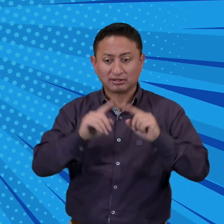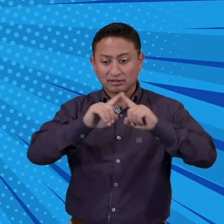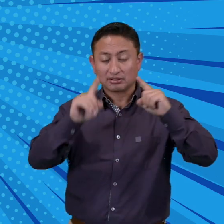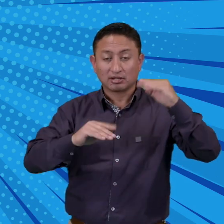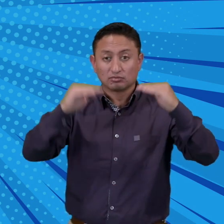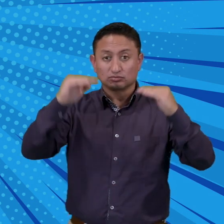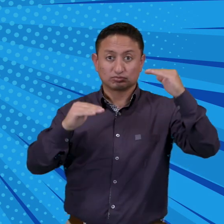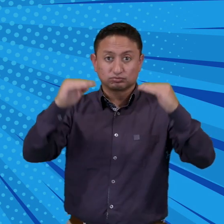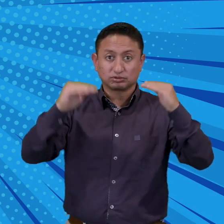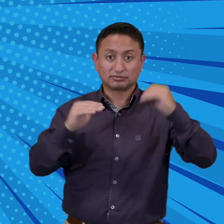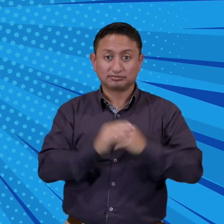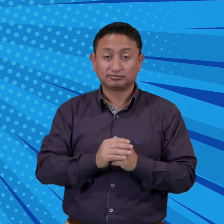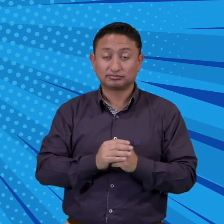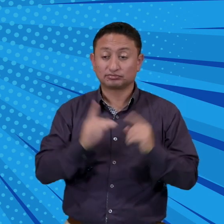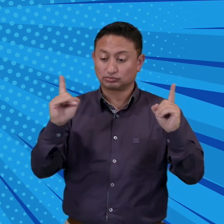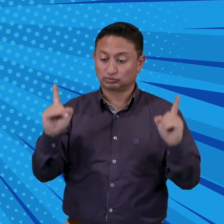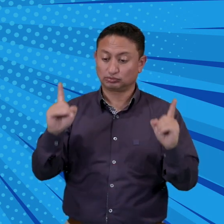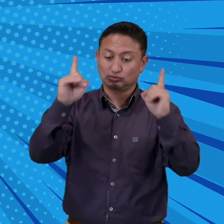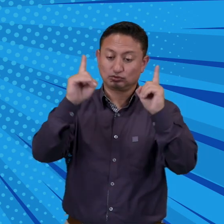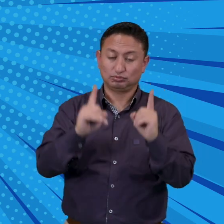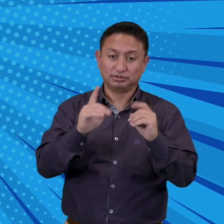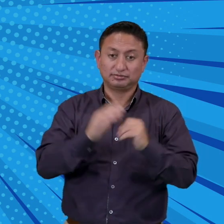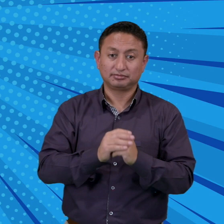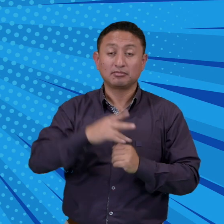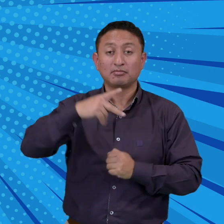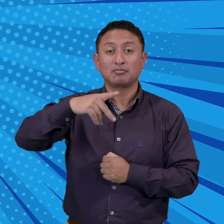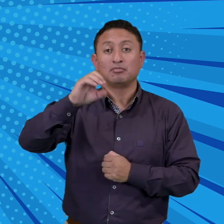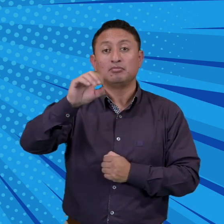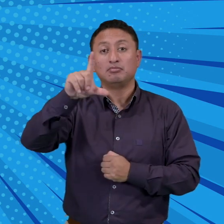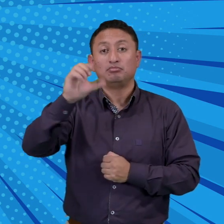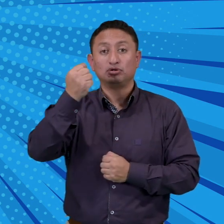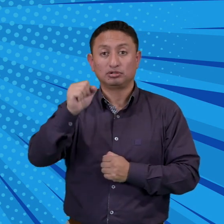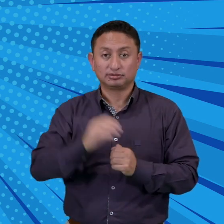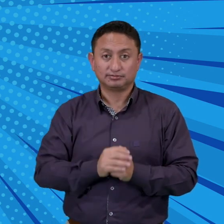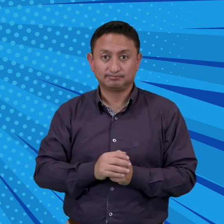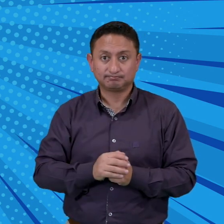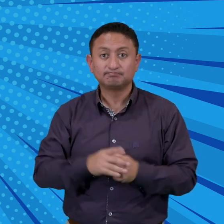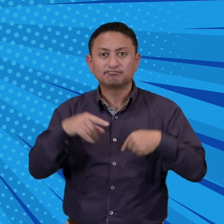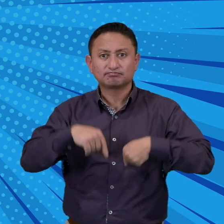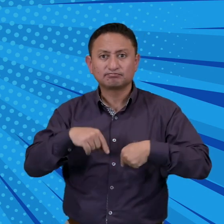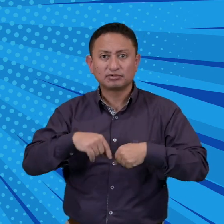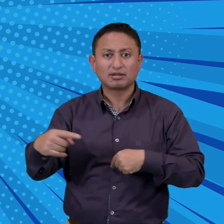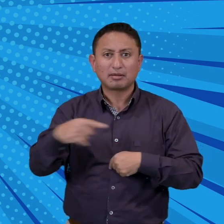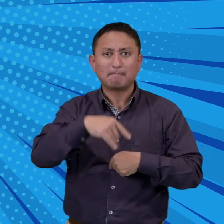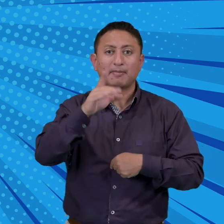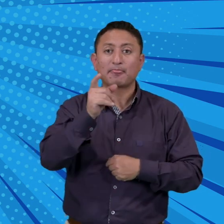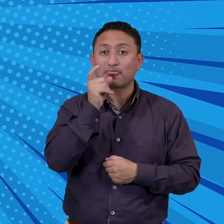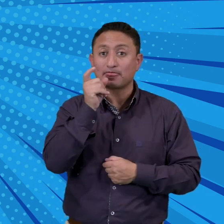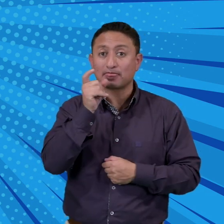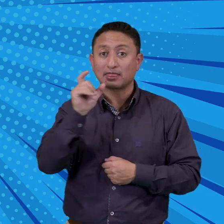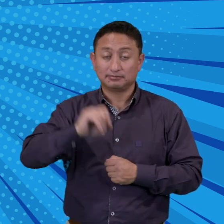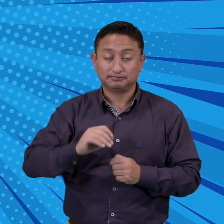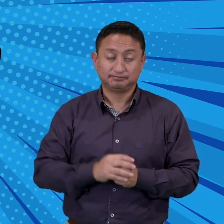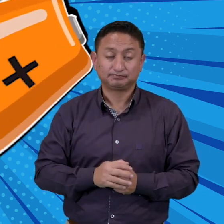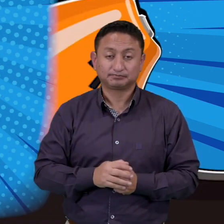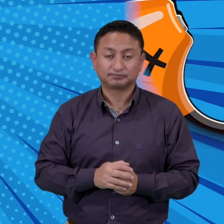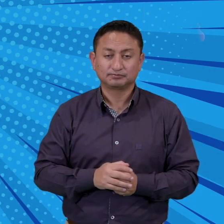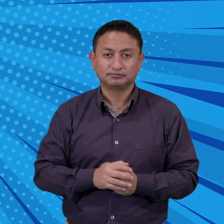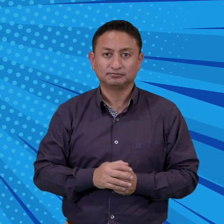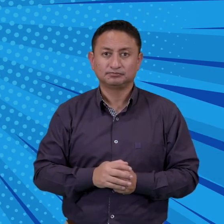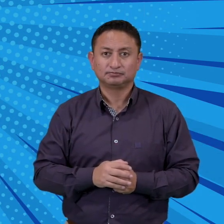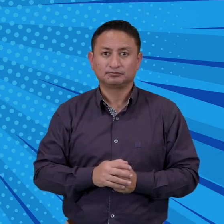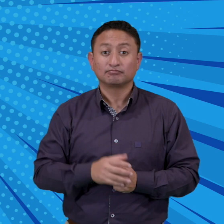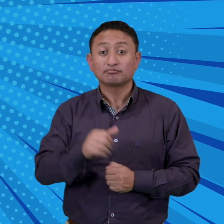diferencia de potencial entre dos áreas de su estructura llamada polos. El generador de corriente más utilizado es la pila o